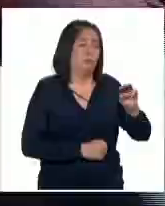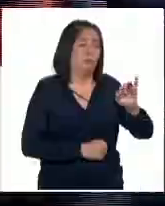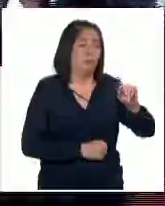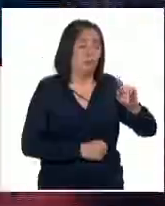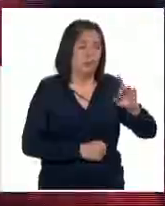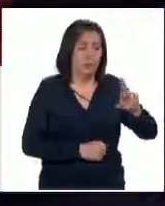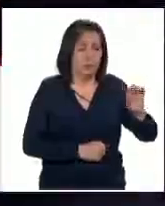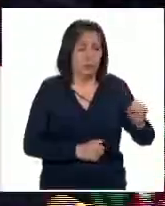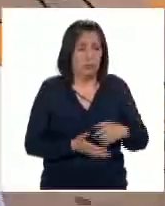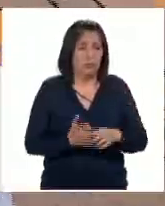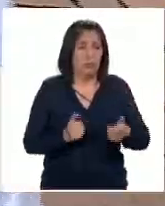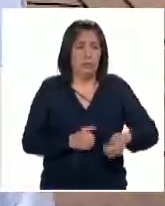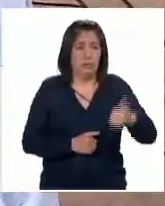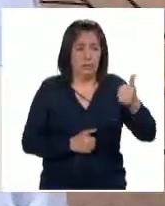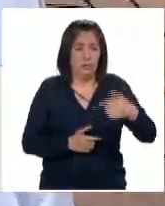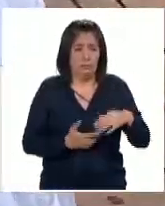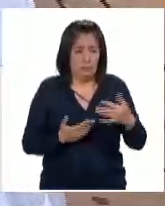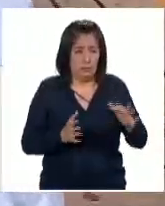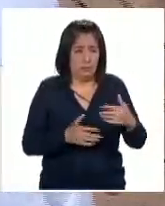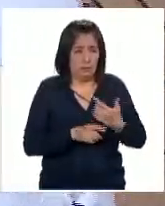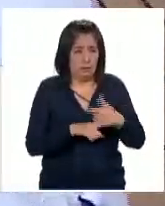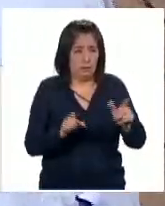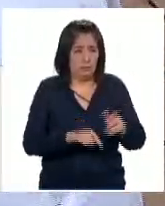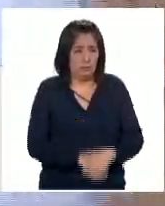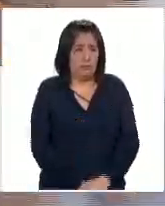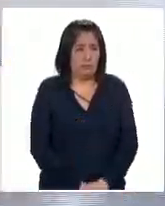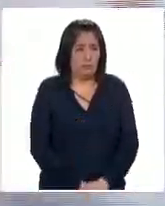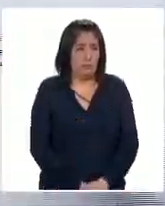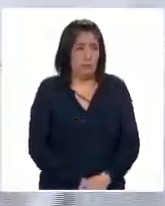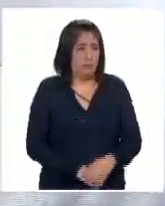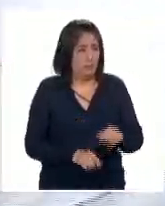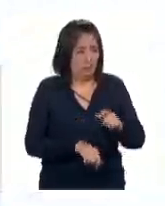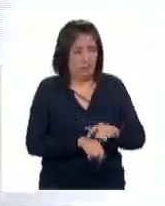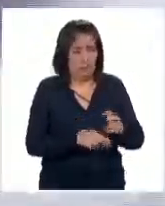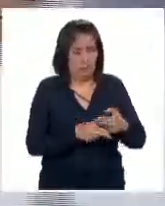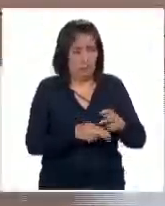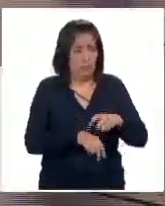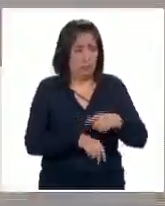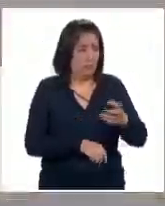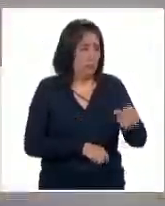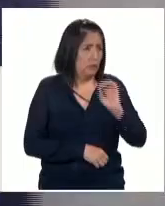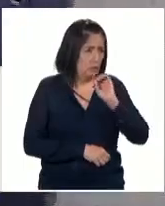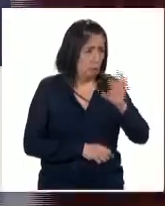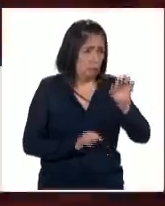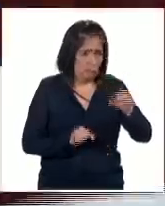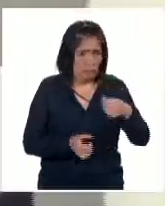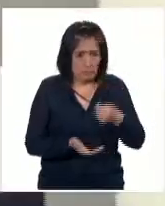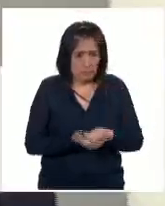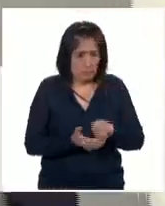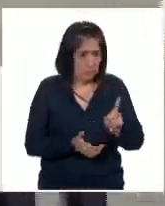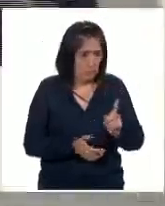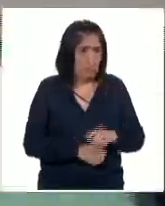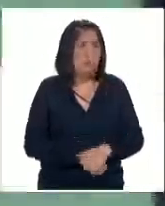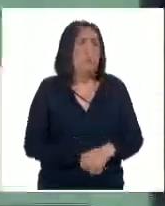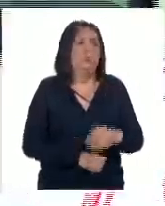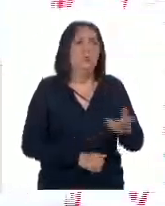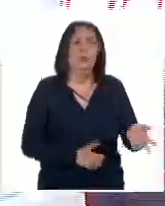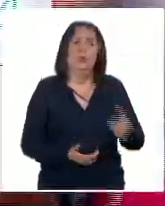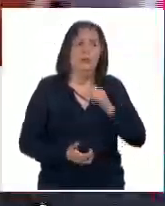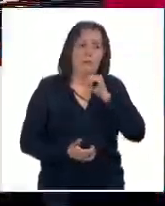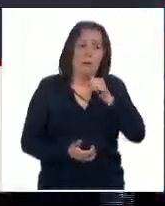Rey. Jefe del directorio que ya está en libertad. Recién ha salido. ¿Qué es lo que dice él? ¿La van a pagar o no? La falta de